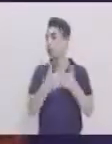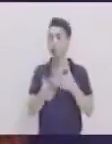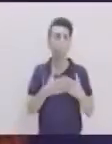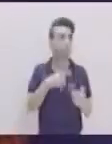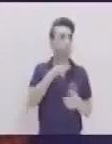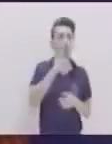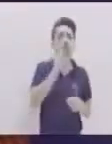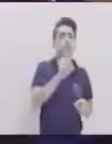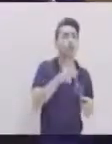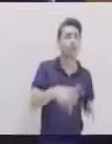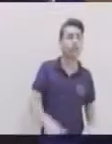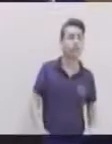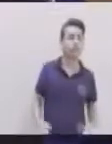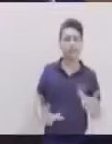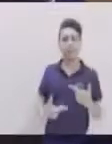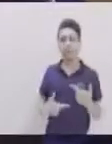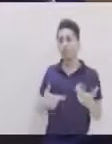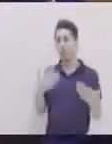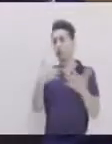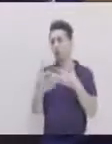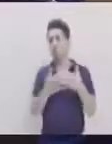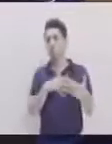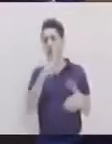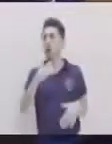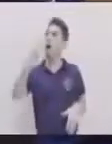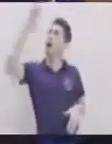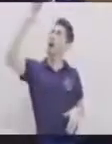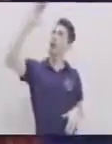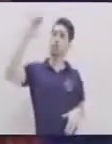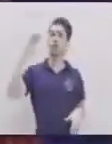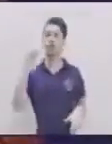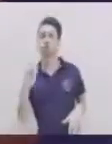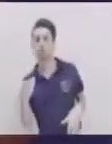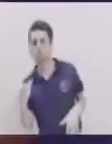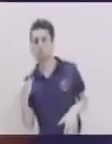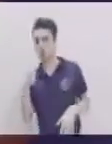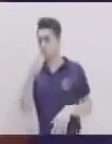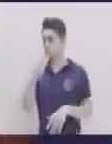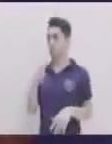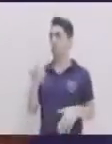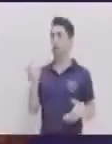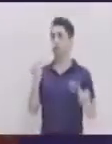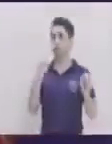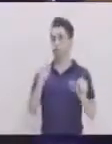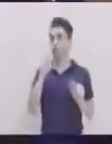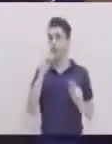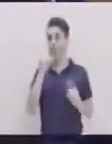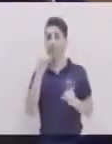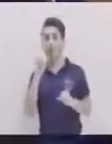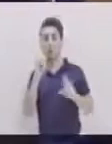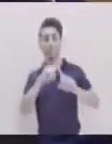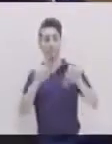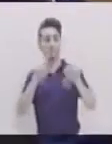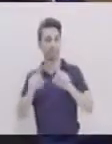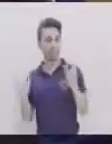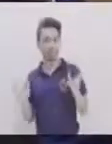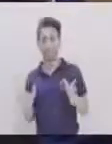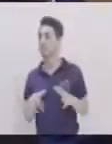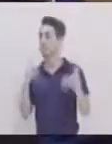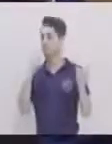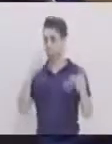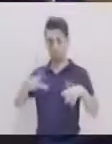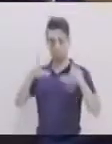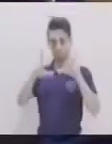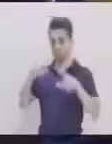importar de dónde eres, si eres alto o pequeño, si hablas un idioma u otro. Por eso quiero que mires